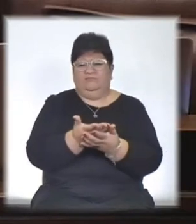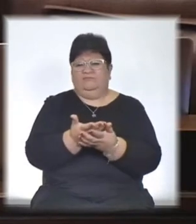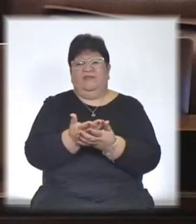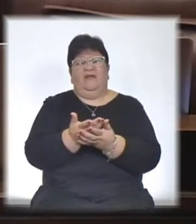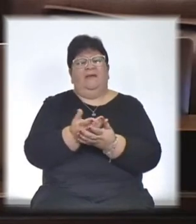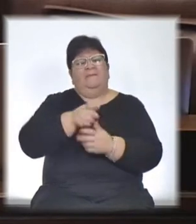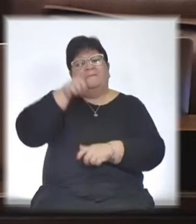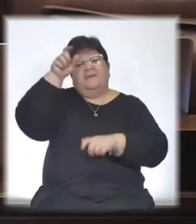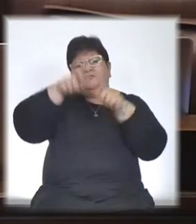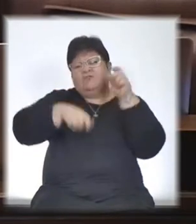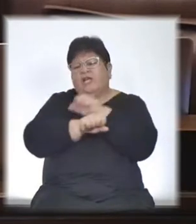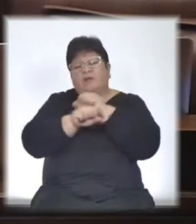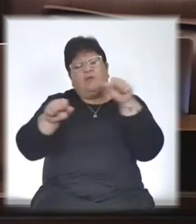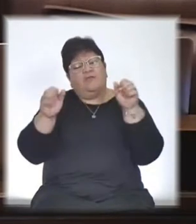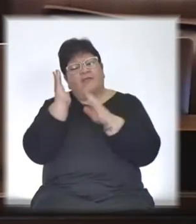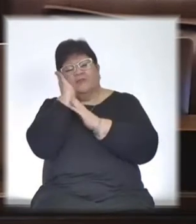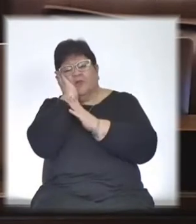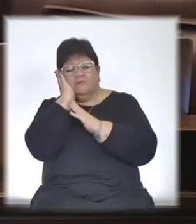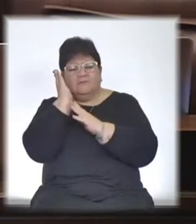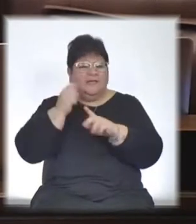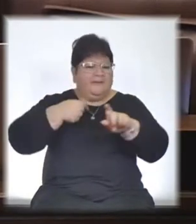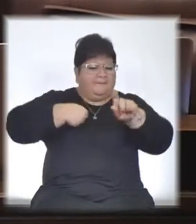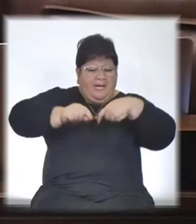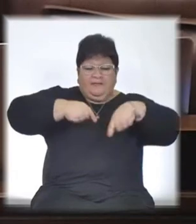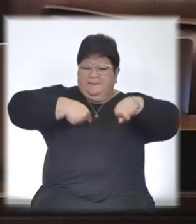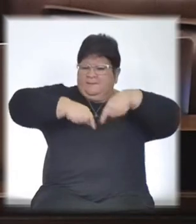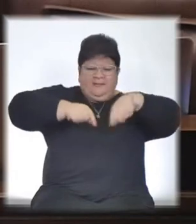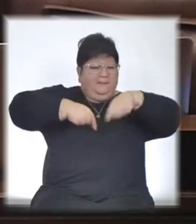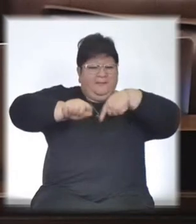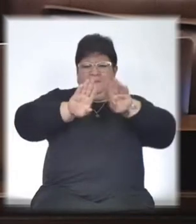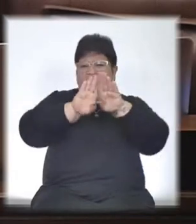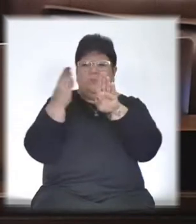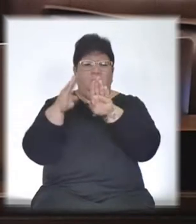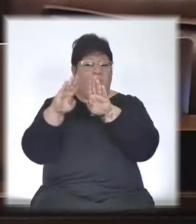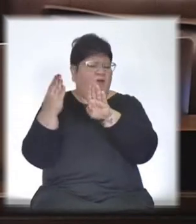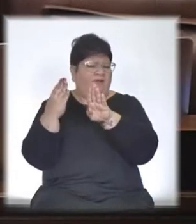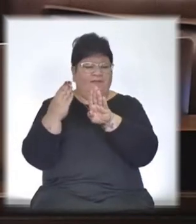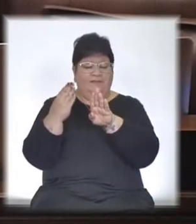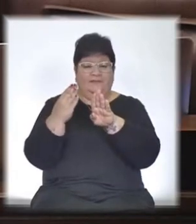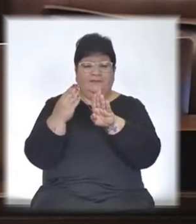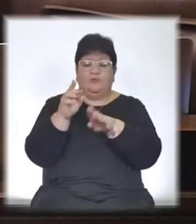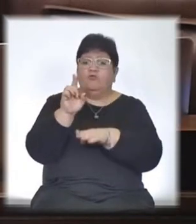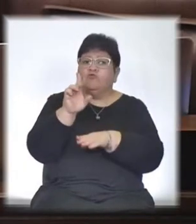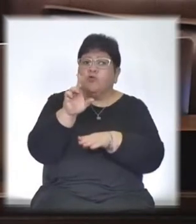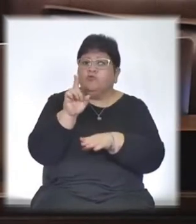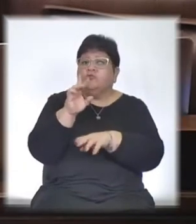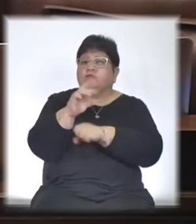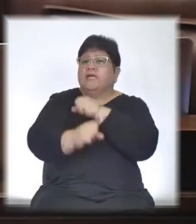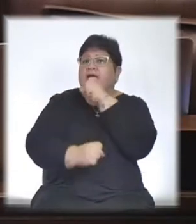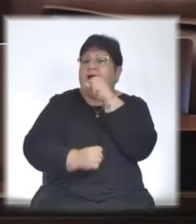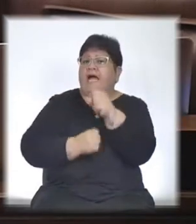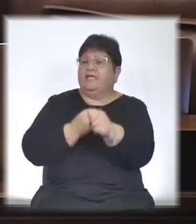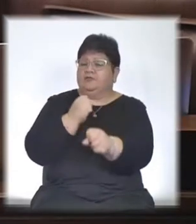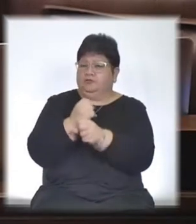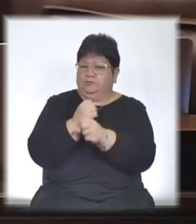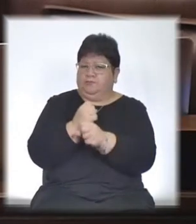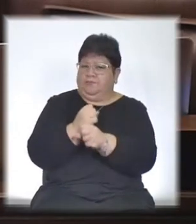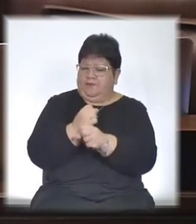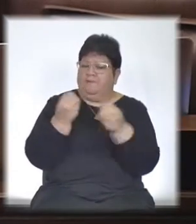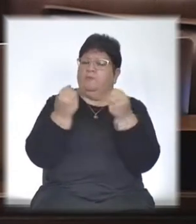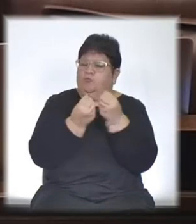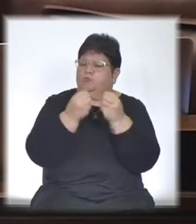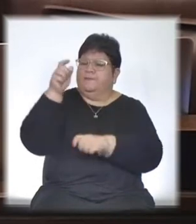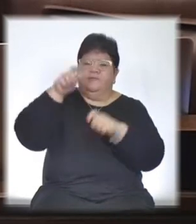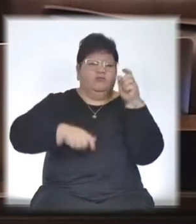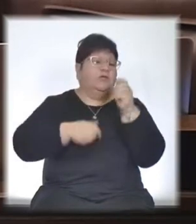durmiera, son algunos de los recuerdos de aquellos 12 años, para los que estuvieron 12 años, y de los años que hayan estado